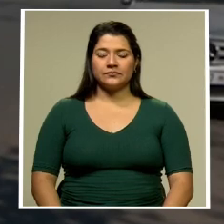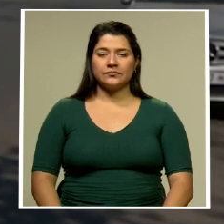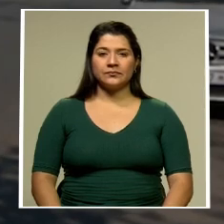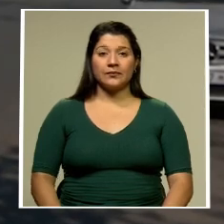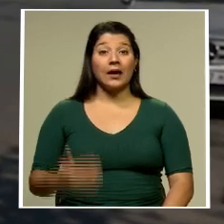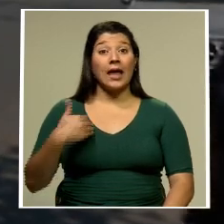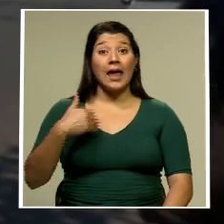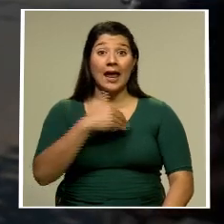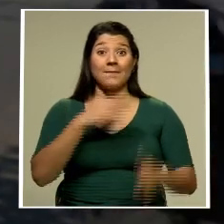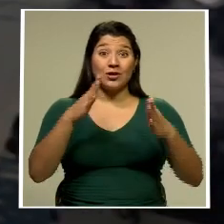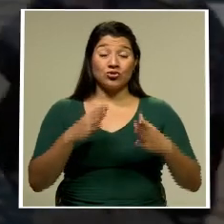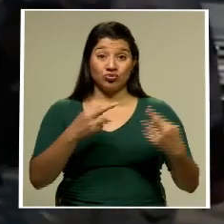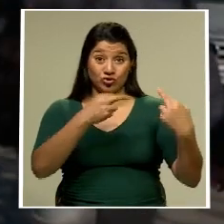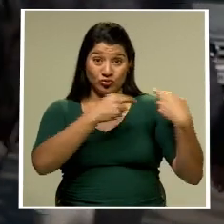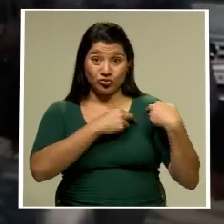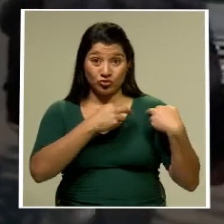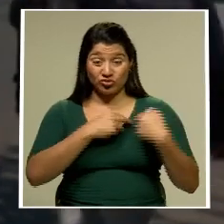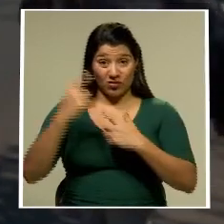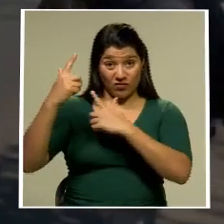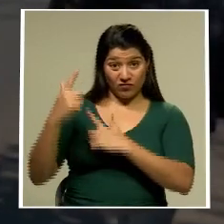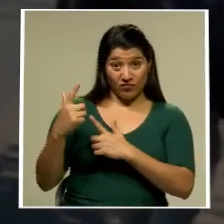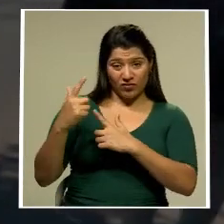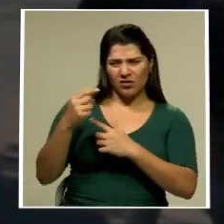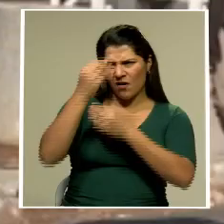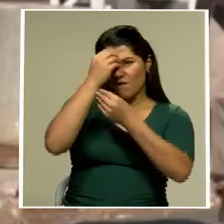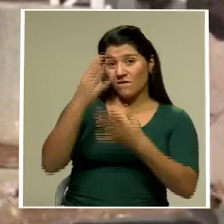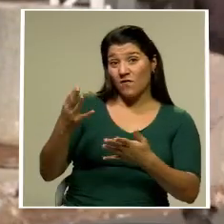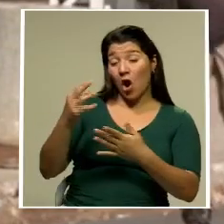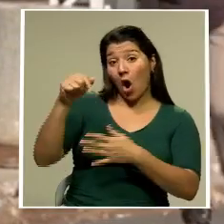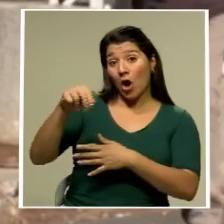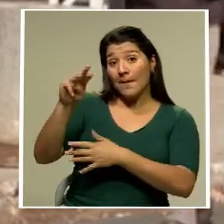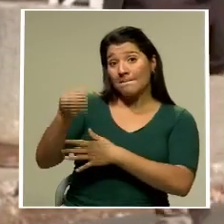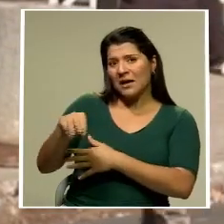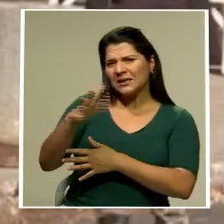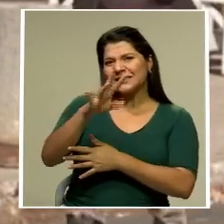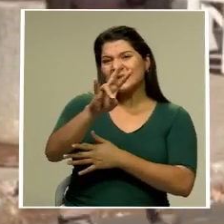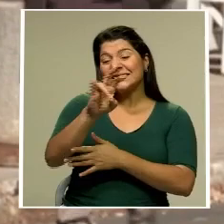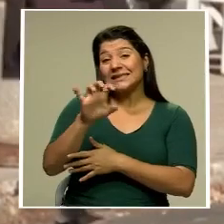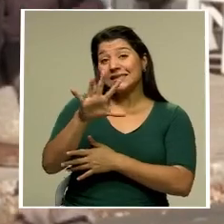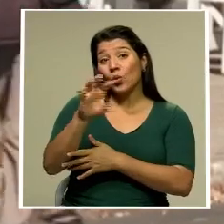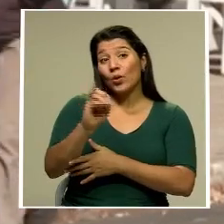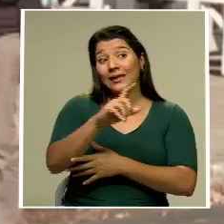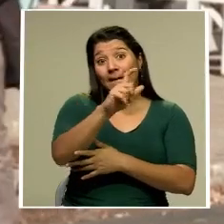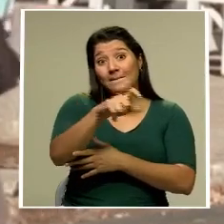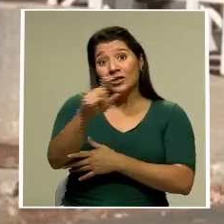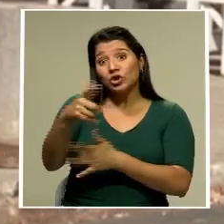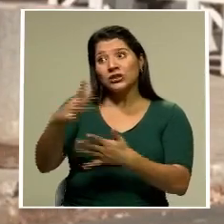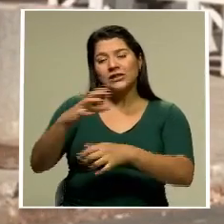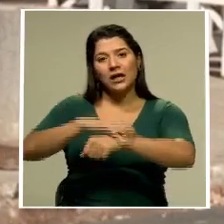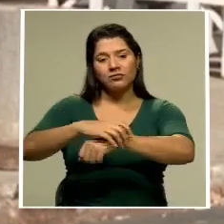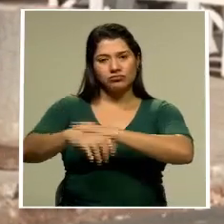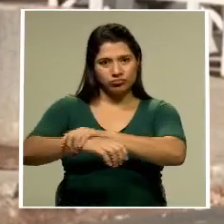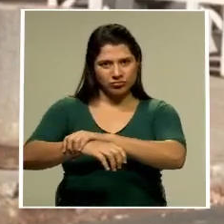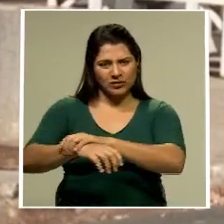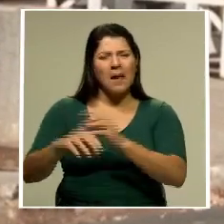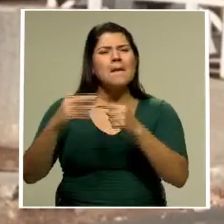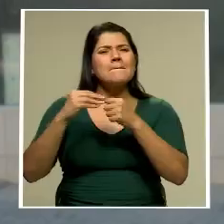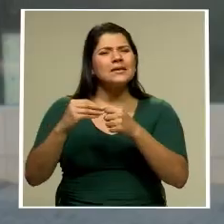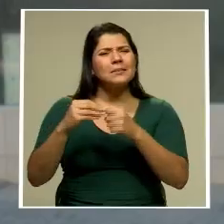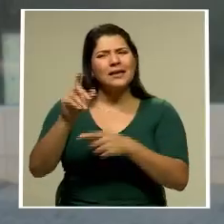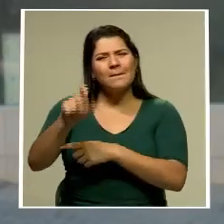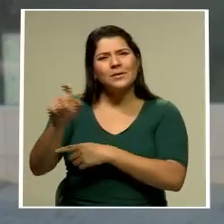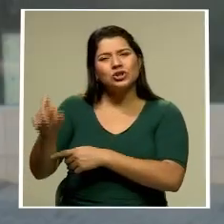El ministro a cargo de las fuerzas de seguridad informó el martes que más de 750 personas han sido arrestadas, principalmente